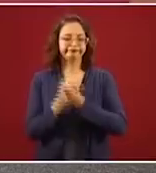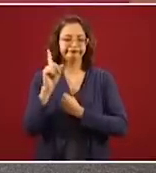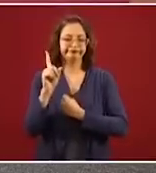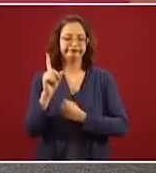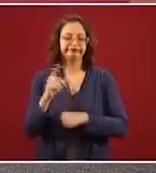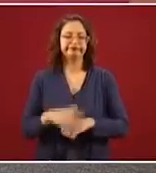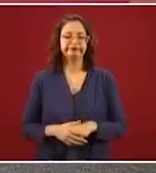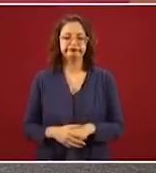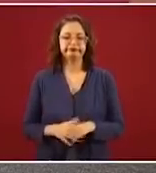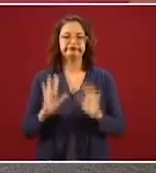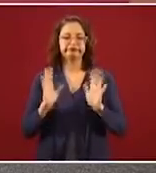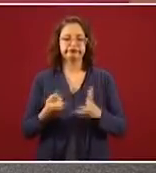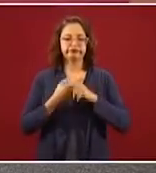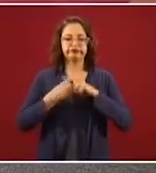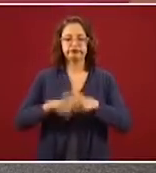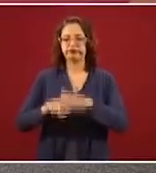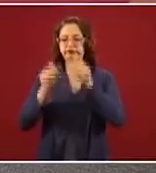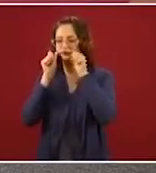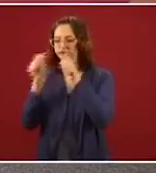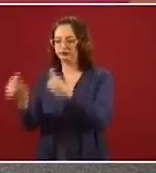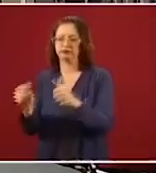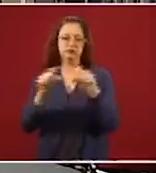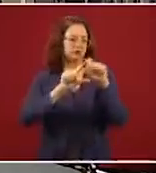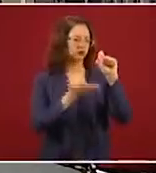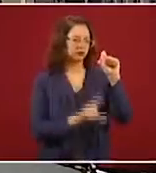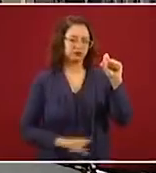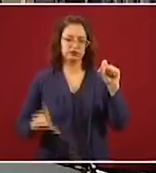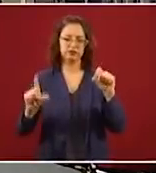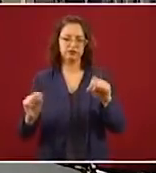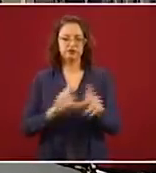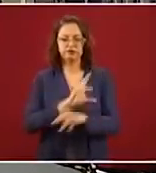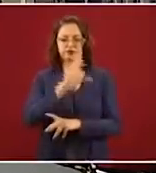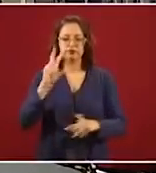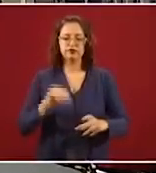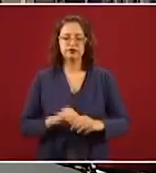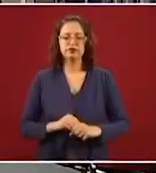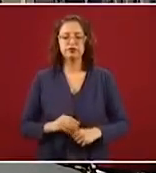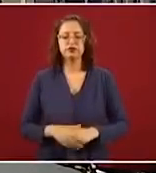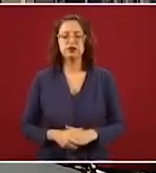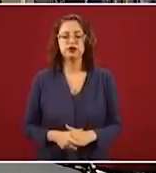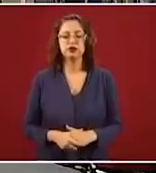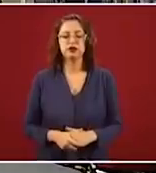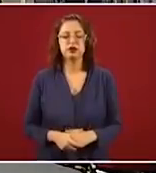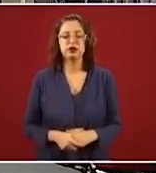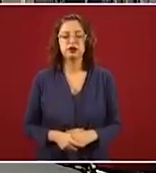y sí estamos atendiendo en todos los casos. Bueno,